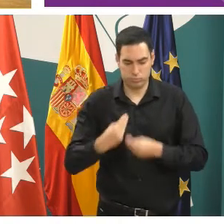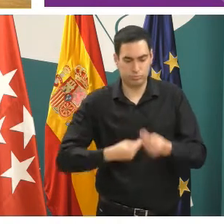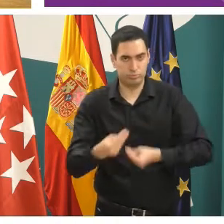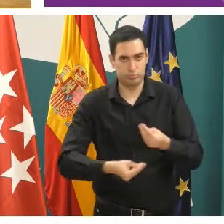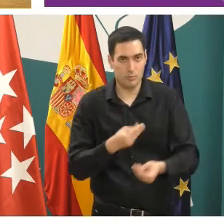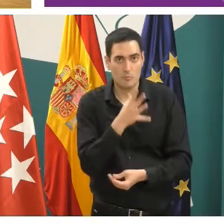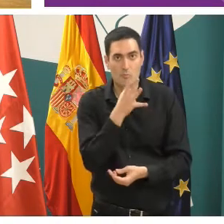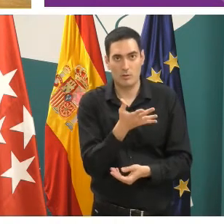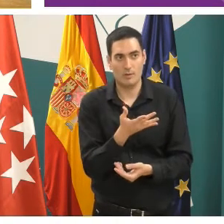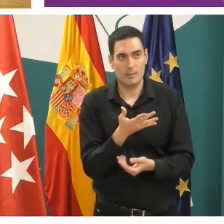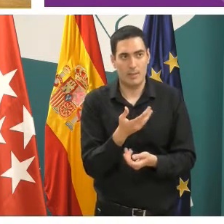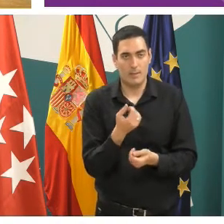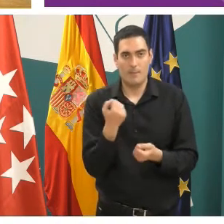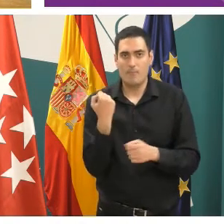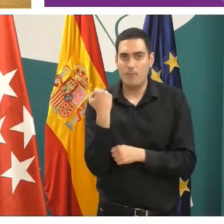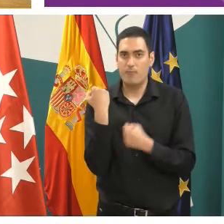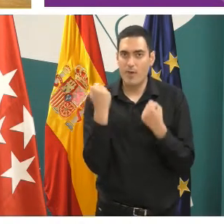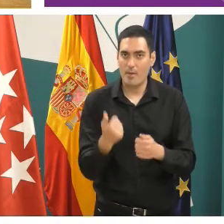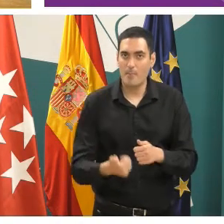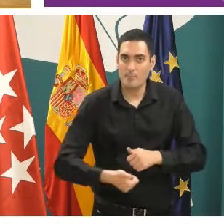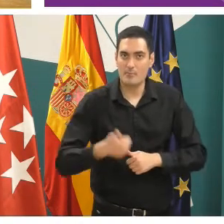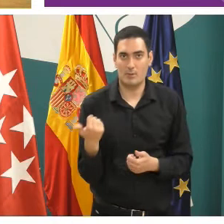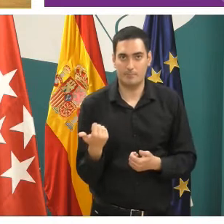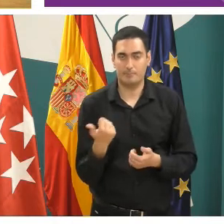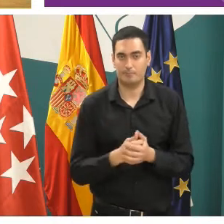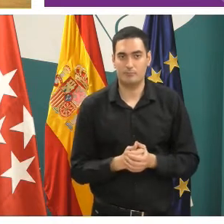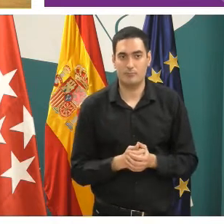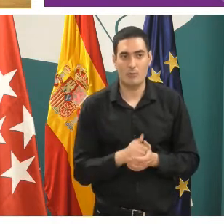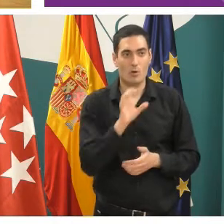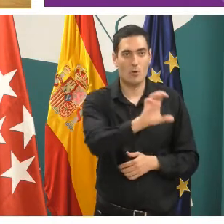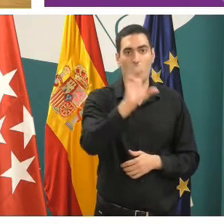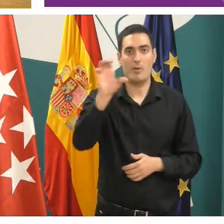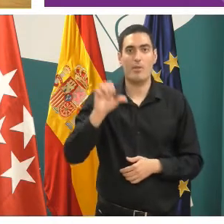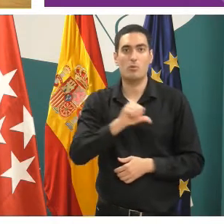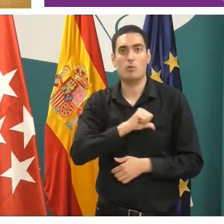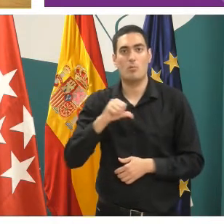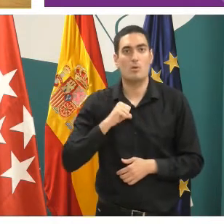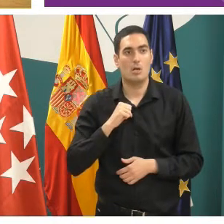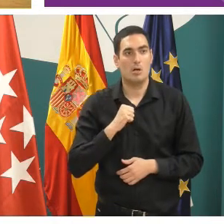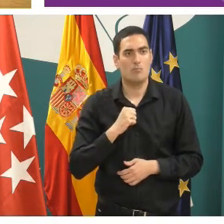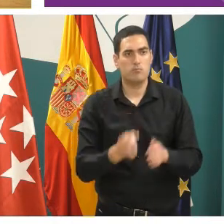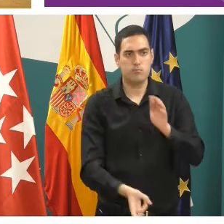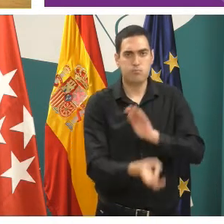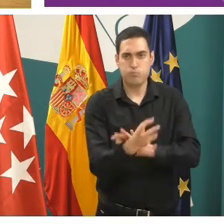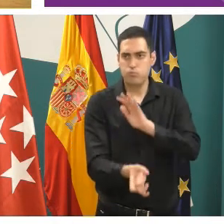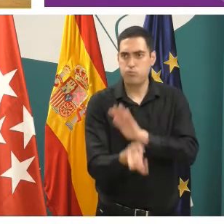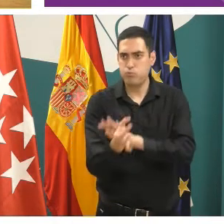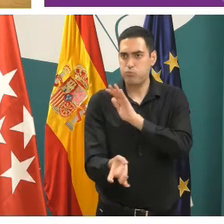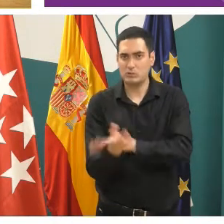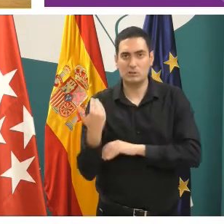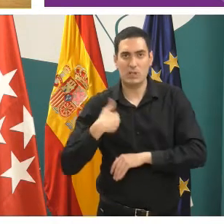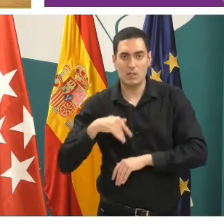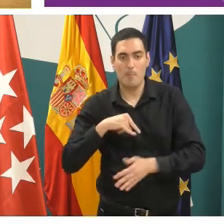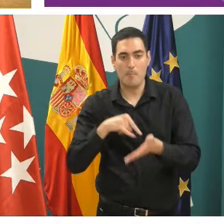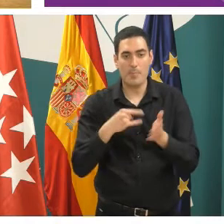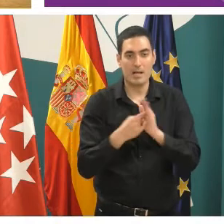necesitamos potenciar, ¿no? En este momento, en varias comunidades autónomas ya se están creando o elaborando planes integrales, y